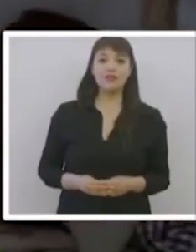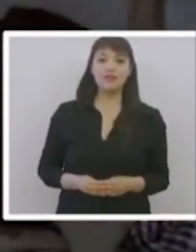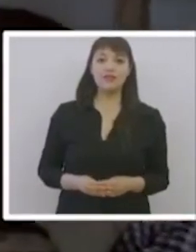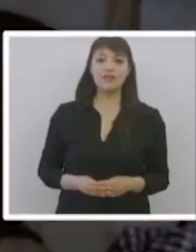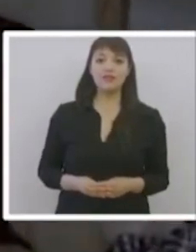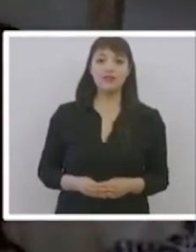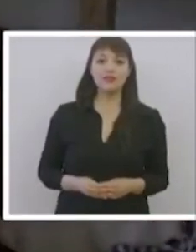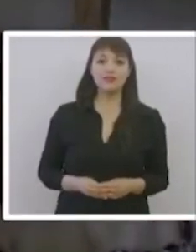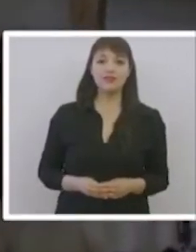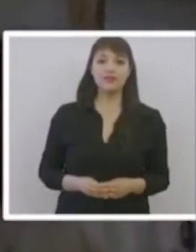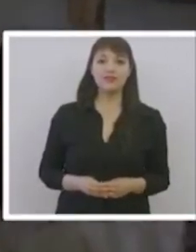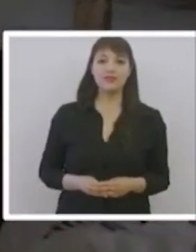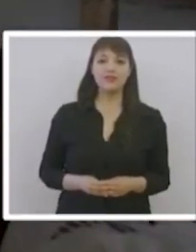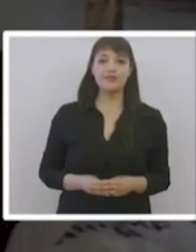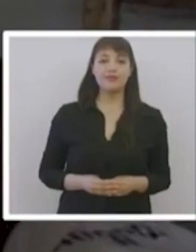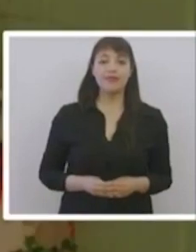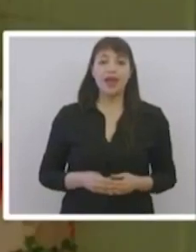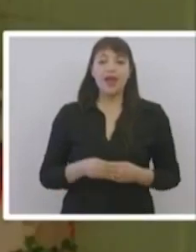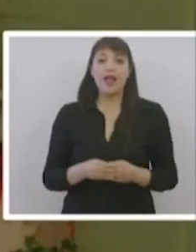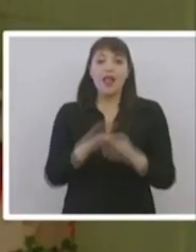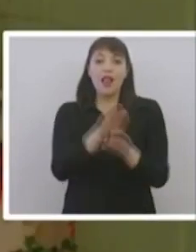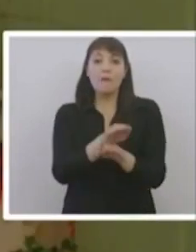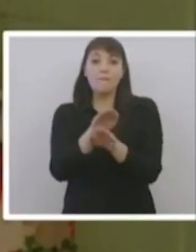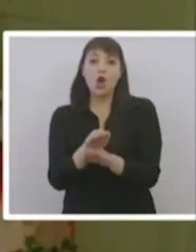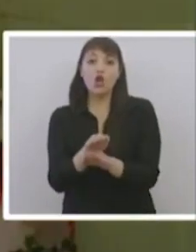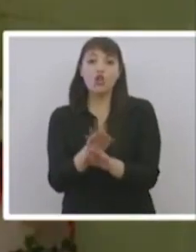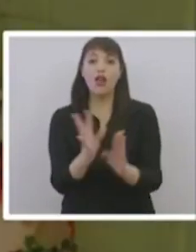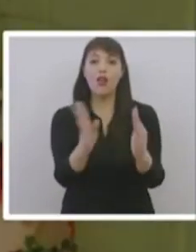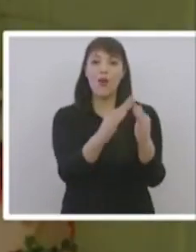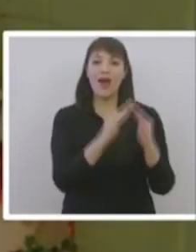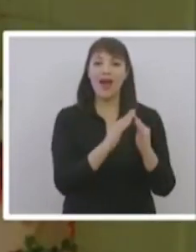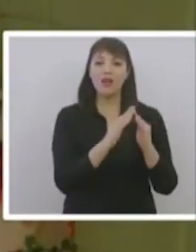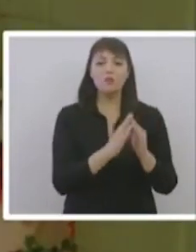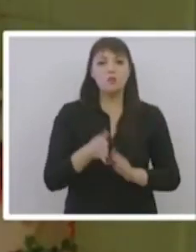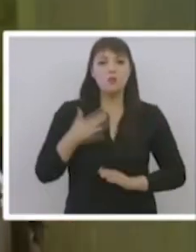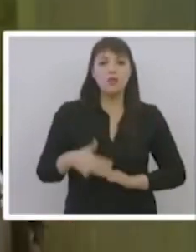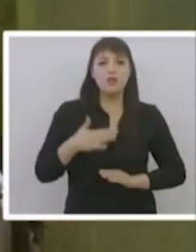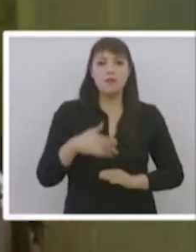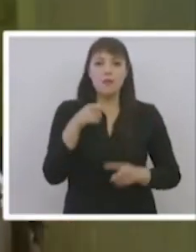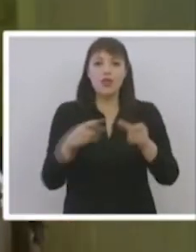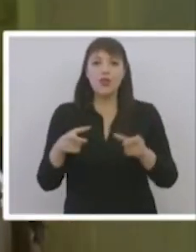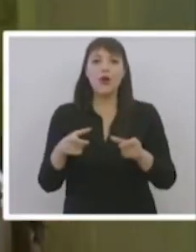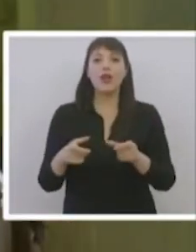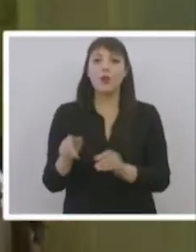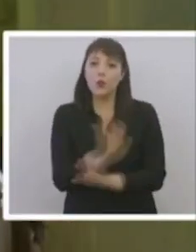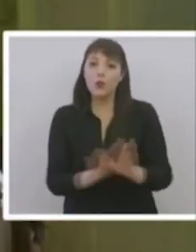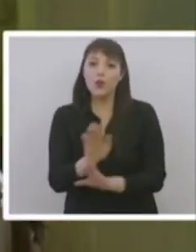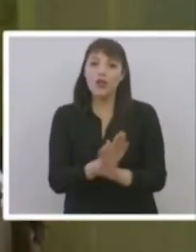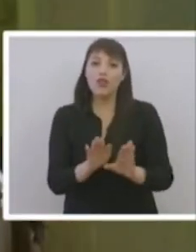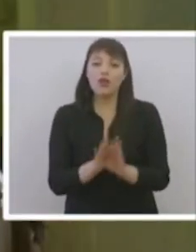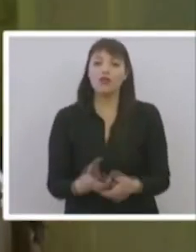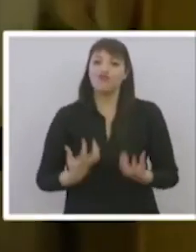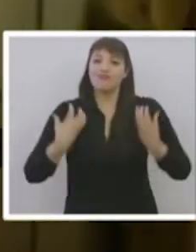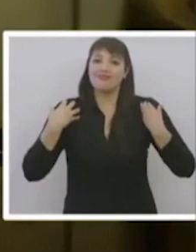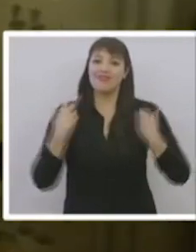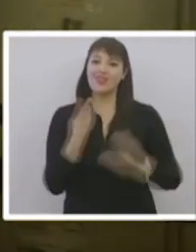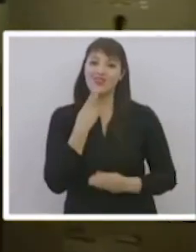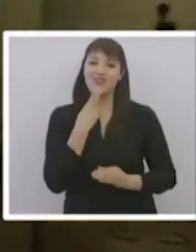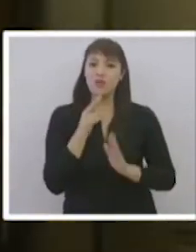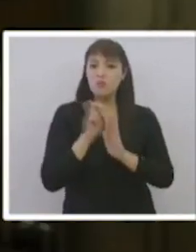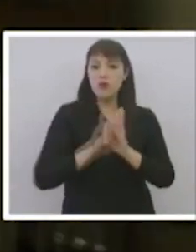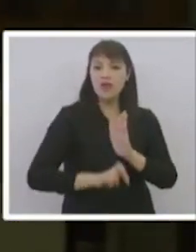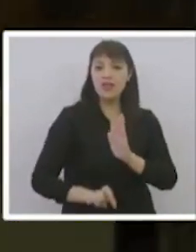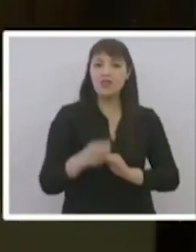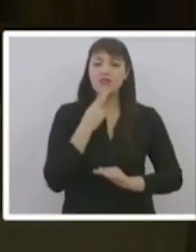que hoy en día realizan labores de cuidado, que muchas veces han sido no tan solo invisibilizadas, sino que no han tenido apoyo por